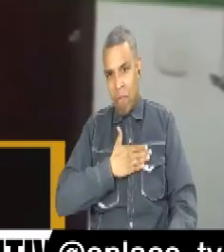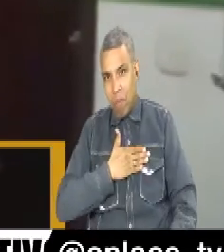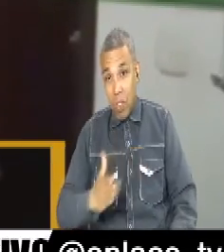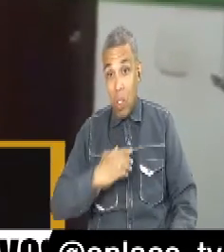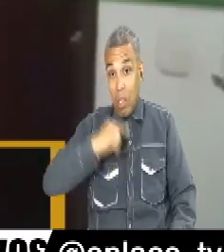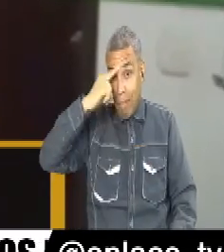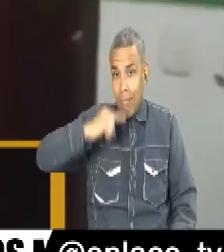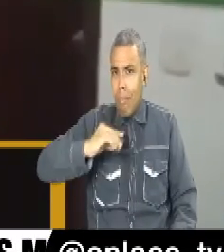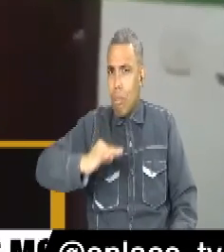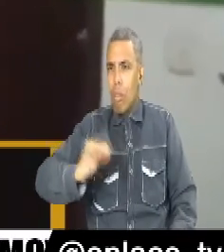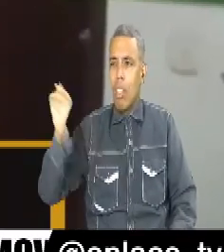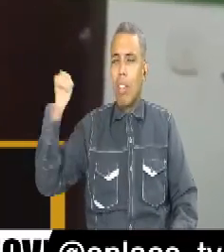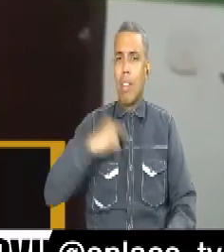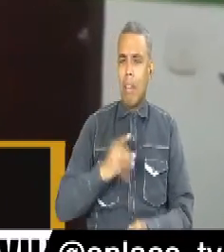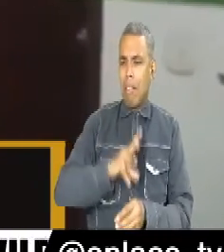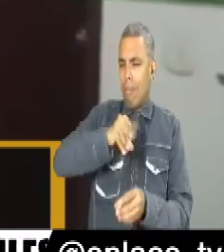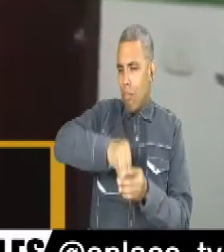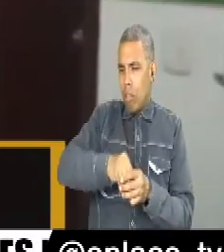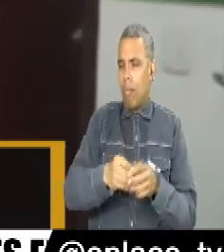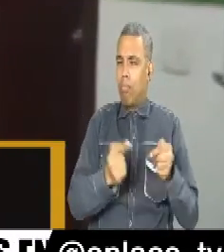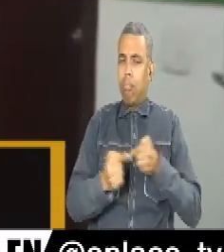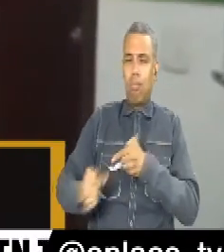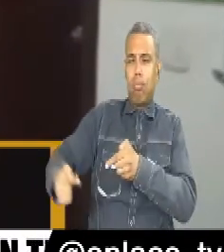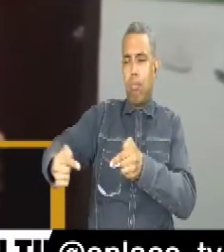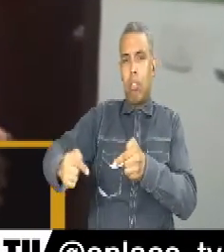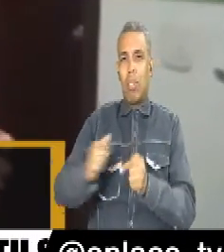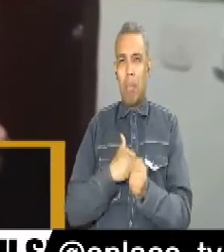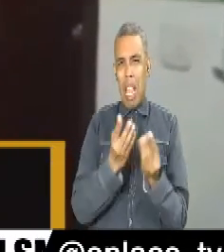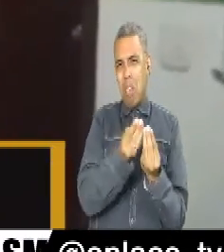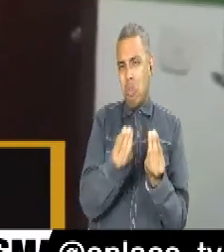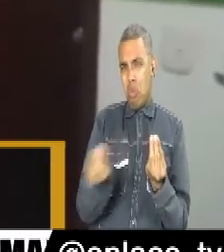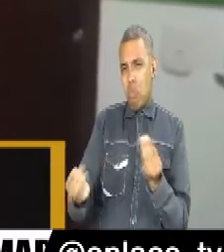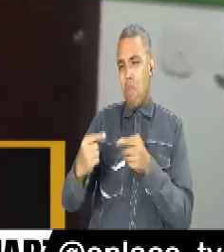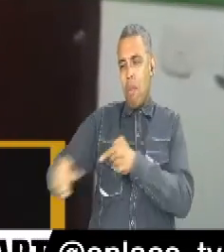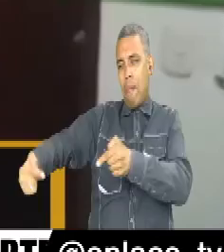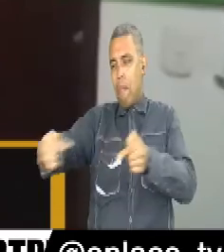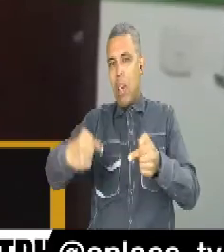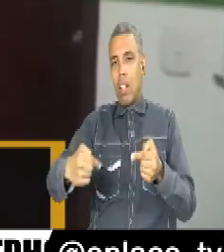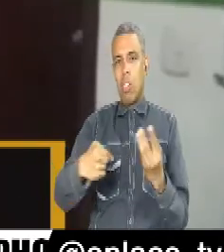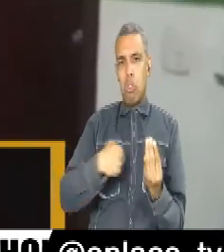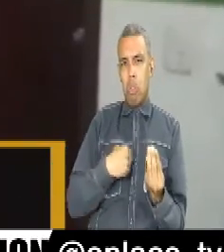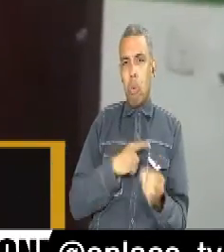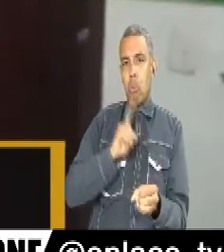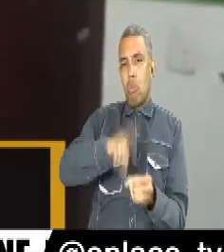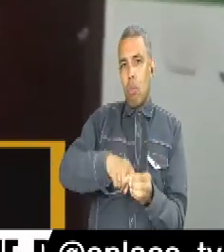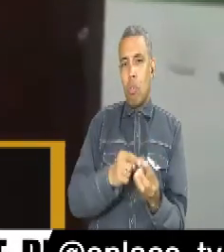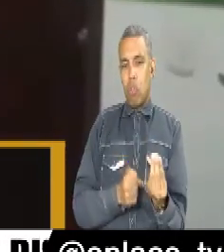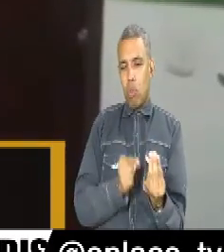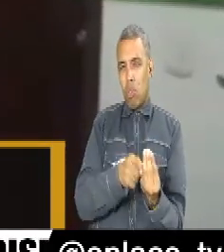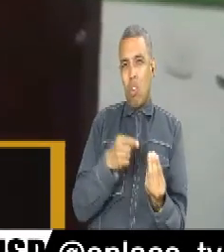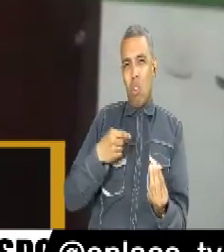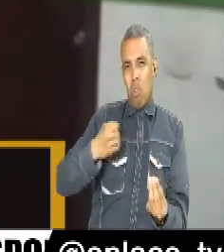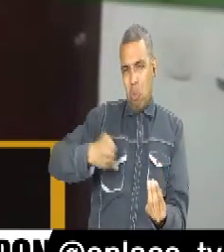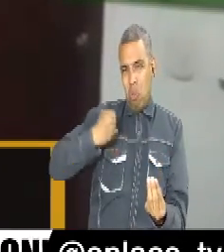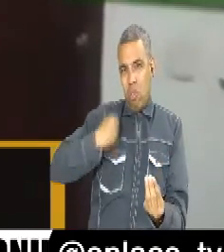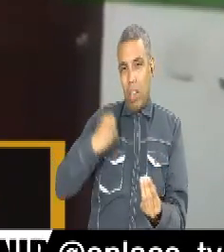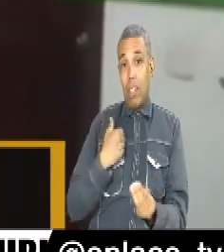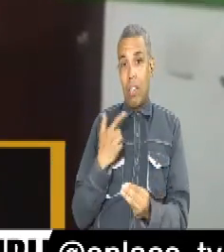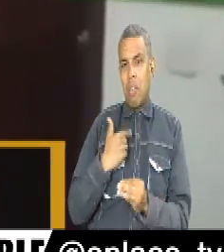Marta en la categoría prejuvenil, pues gracias a Dios ocupé el primer puesto, se lo dedicaba a mis